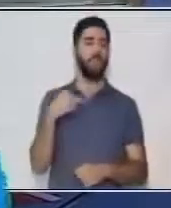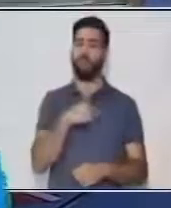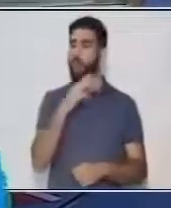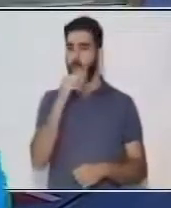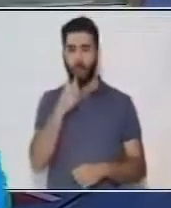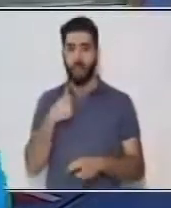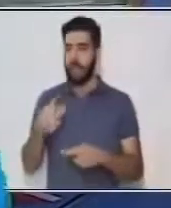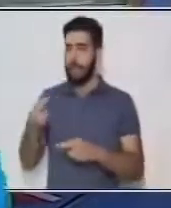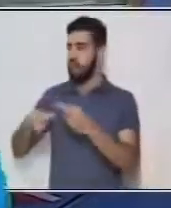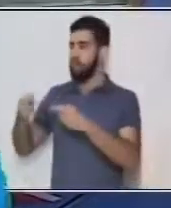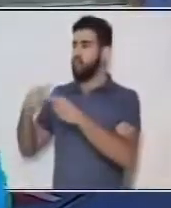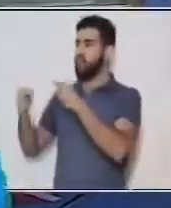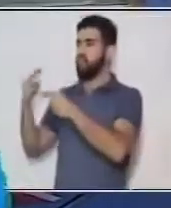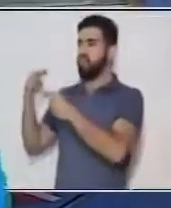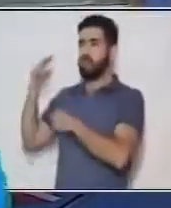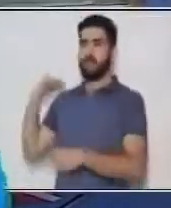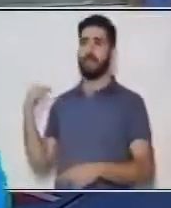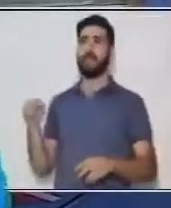el tiempo, no podemos